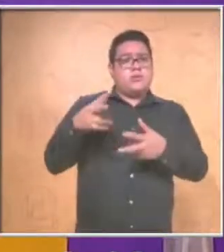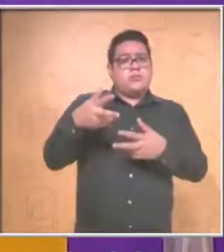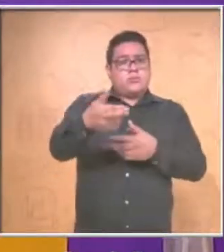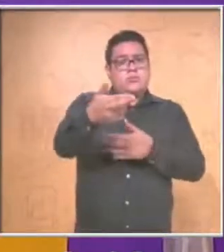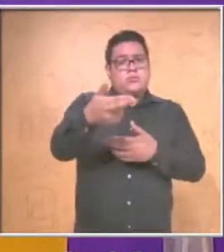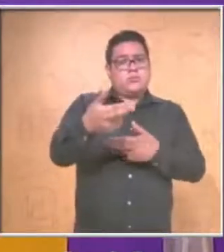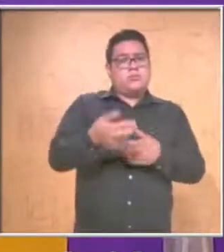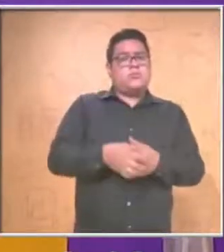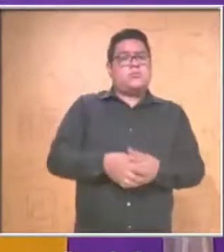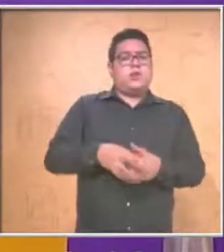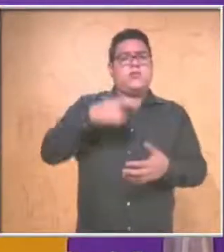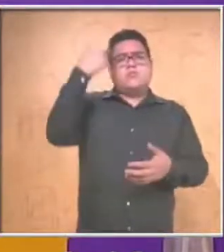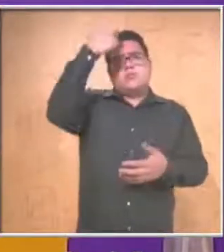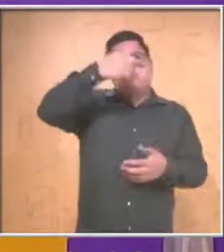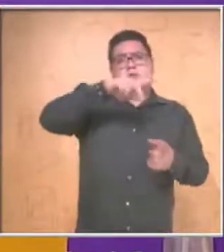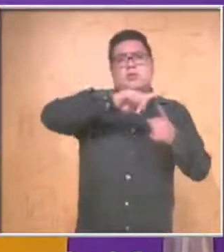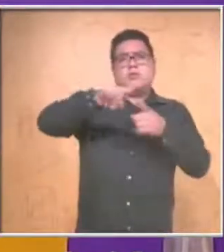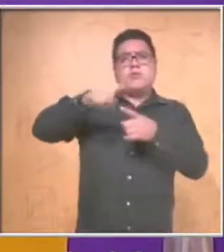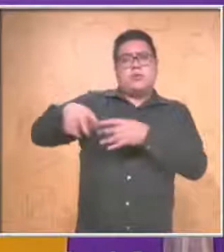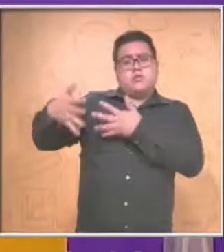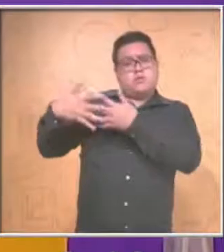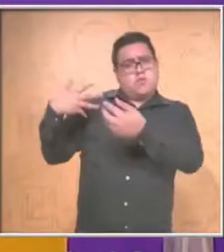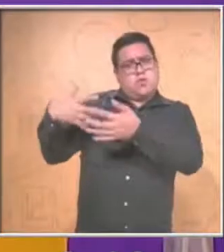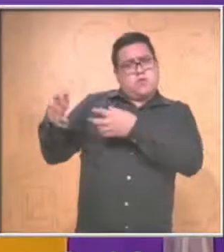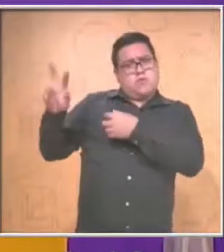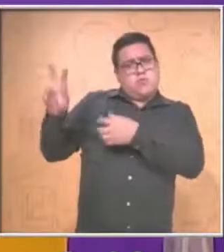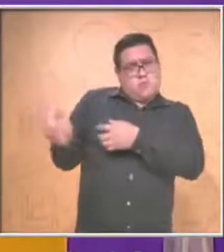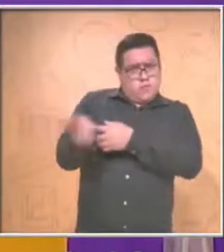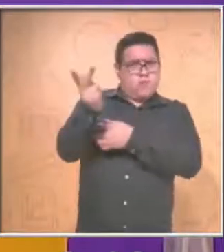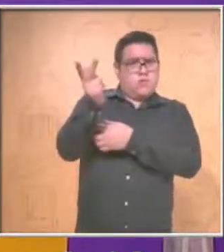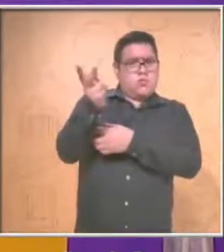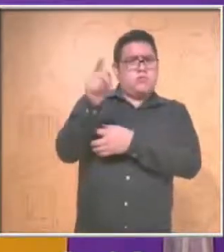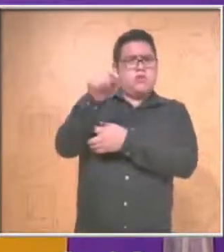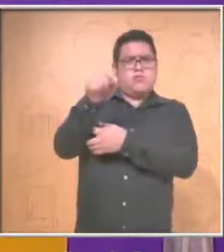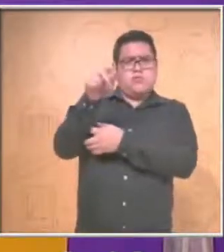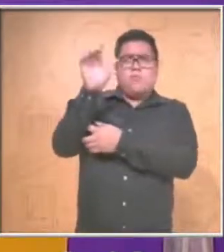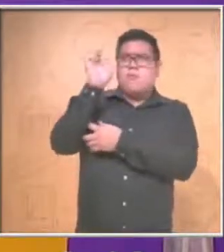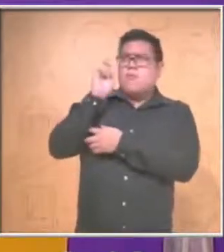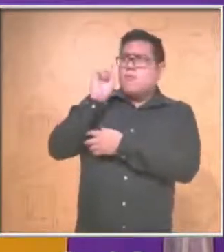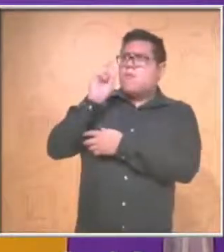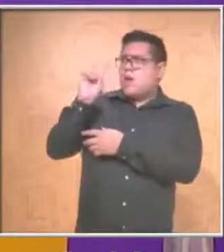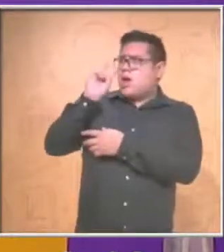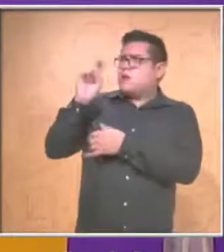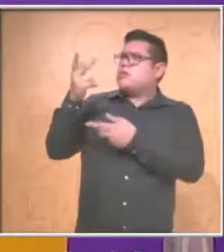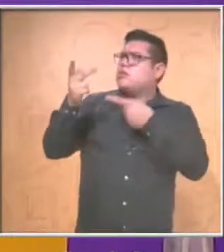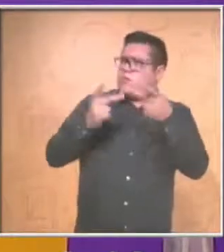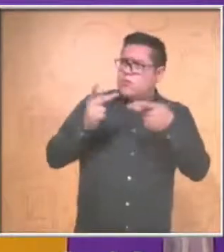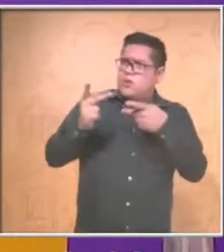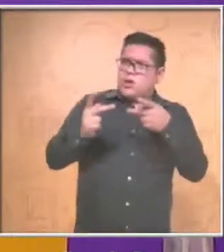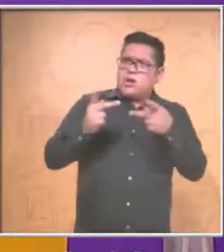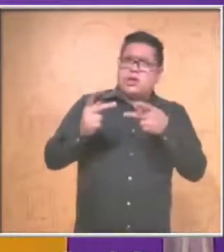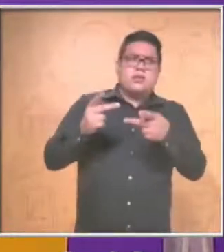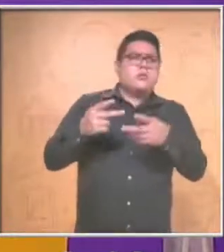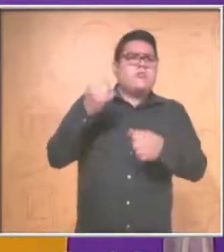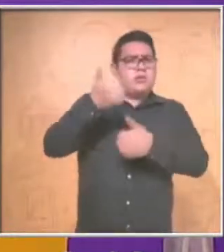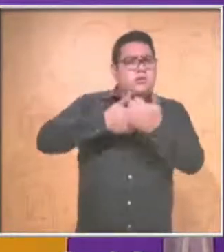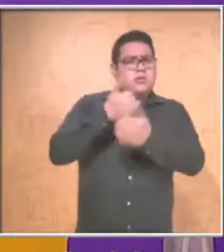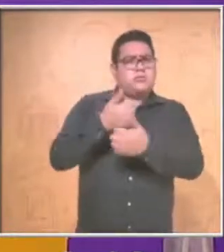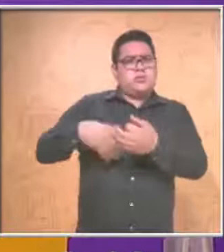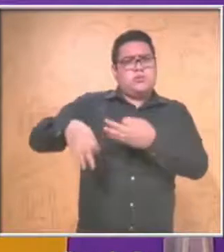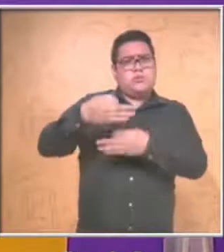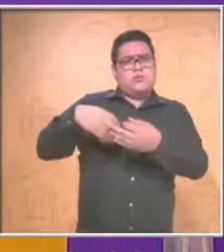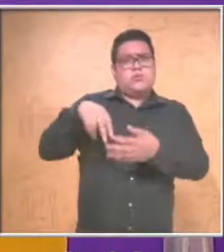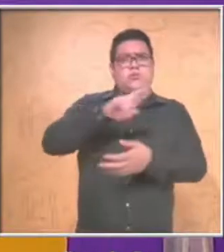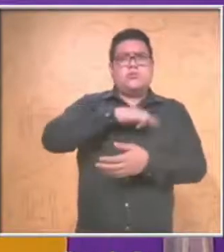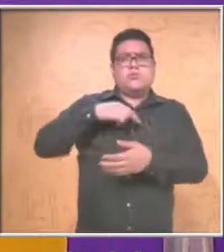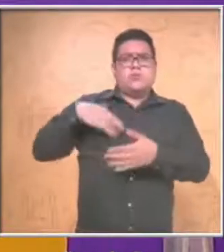un par de modelos de interrogantes para que te prepares en la lectura de ellos y puedas participar con nosotros. Quédate